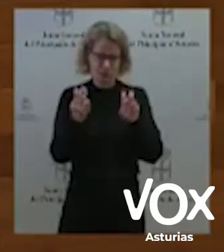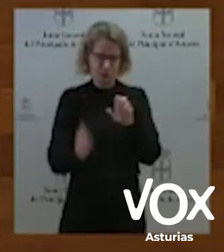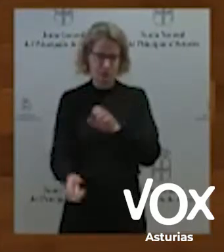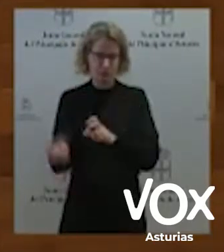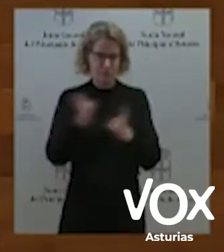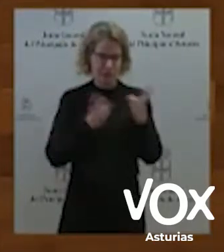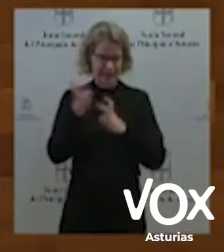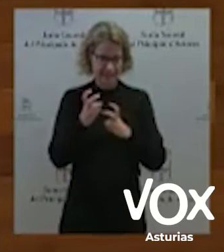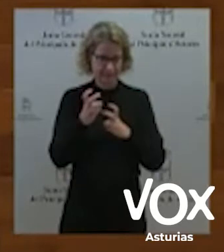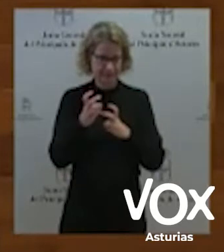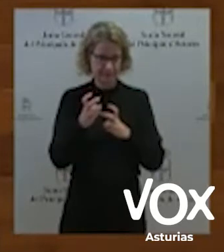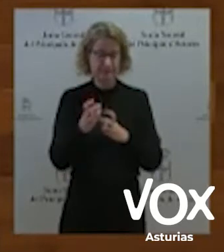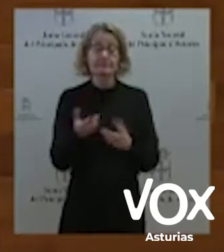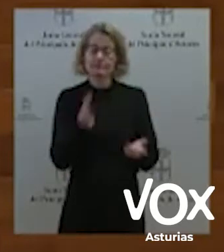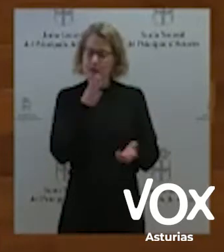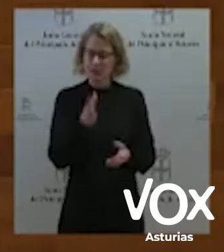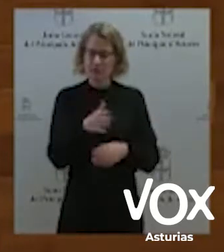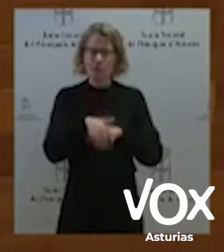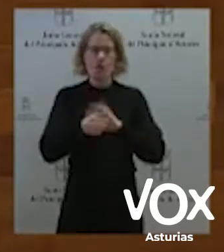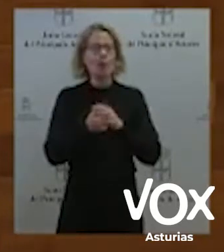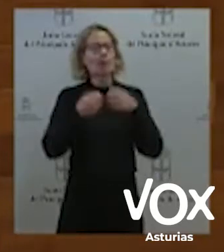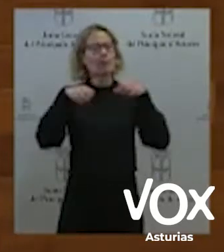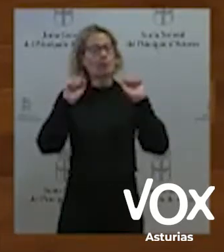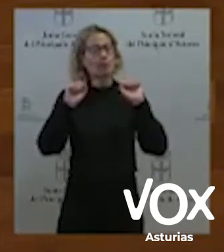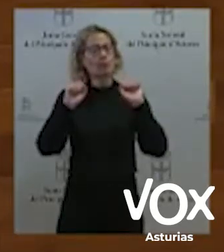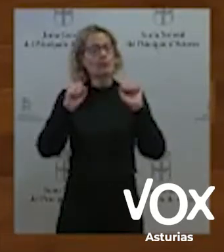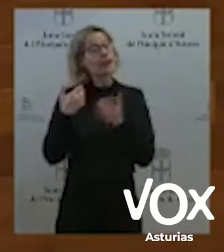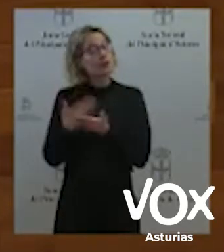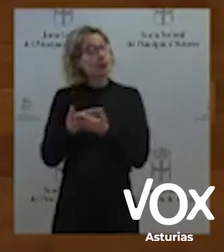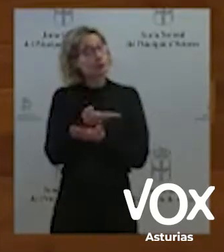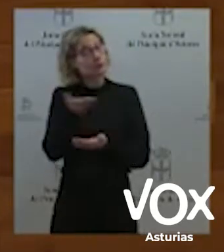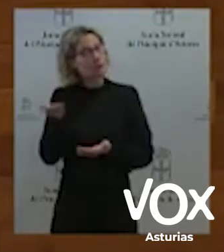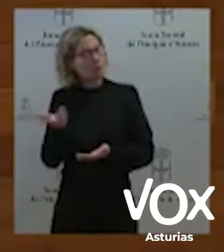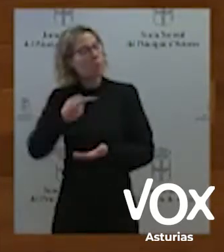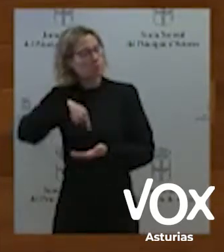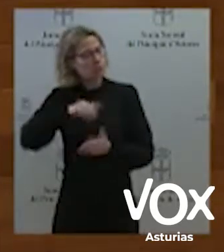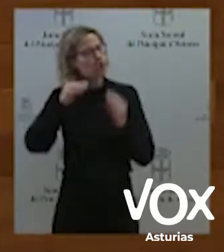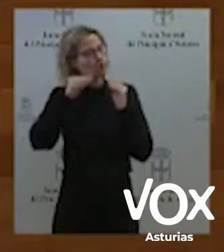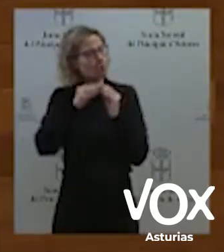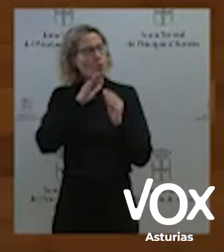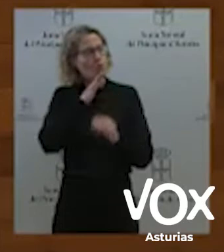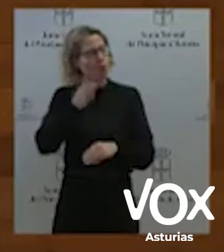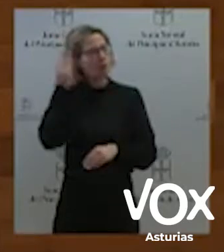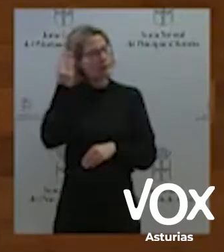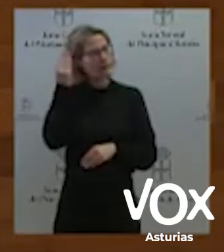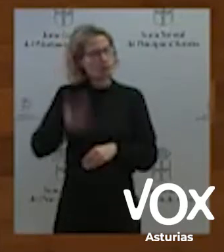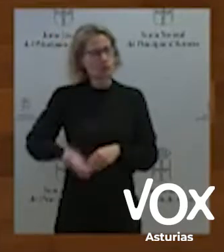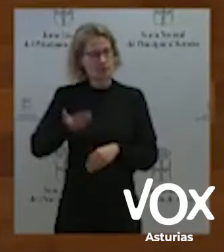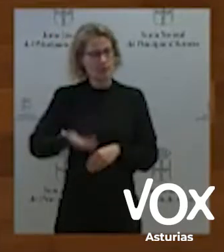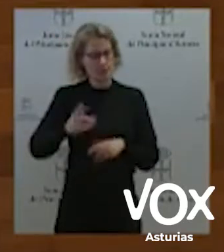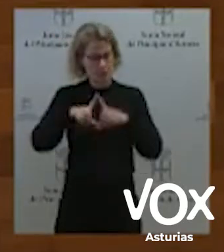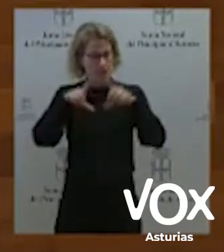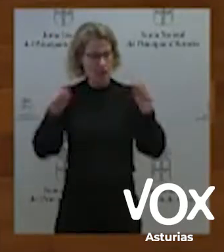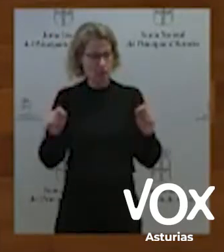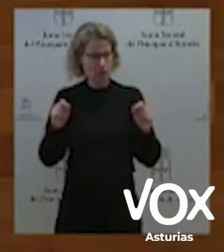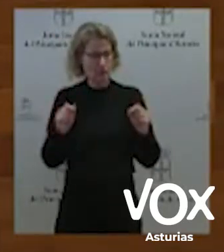de propuestas, porque las consideramos vitales para el futuro de nuestra región y también para el futuro de los asturianos. La necesidad de una actuación en los cotos